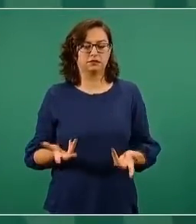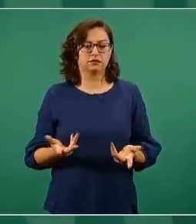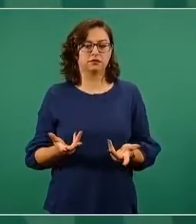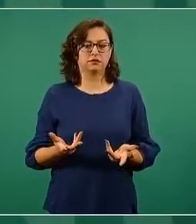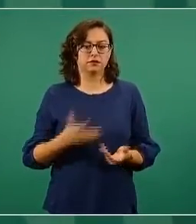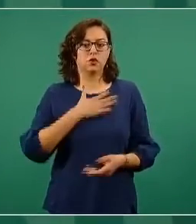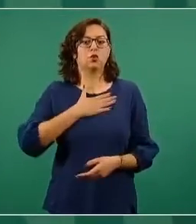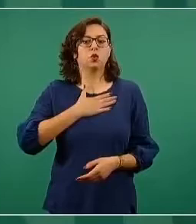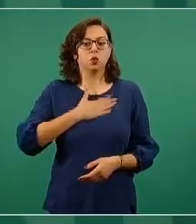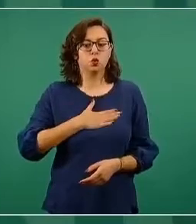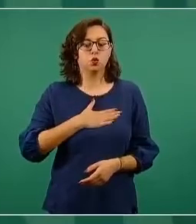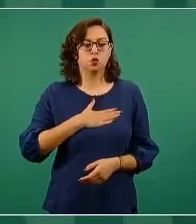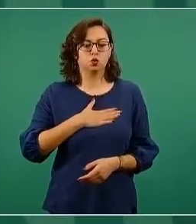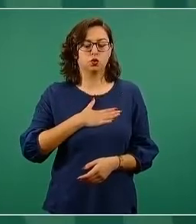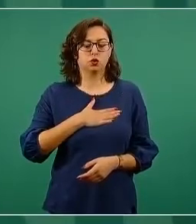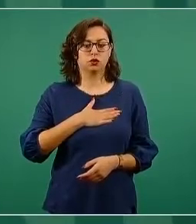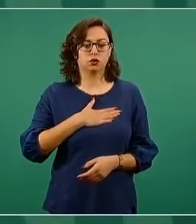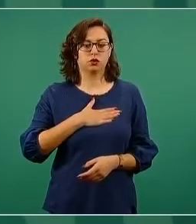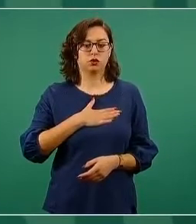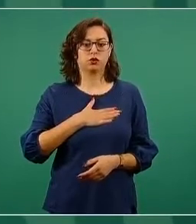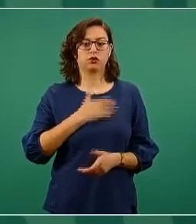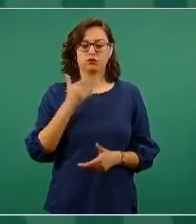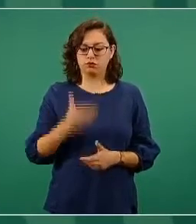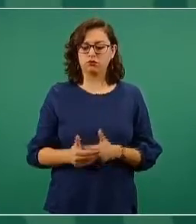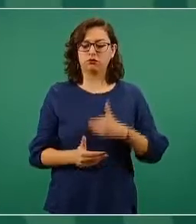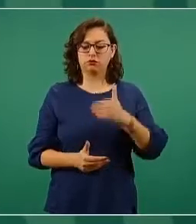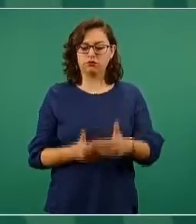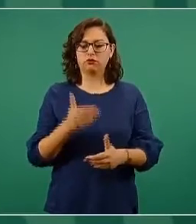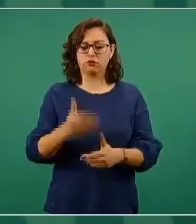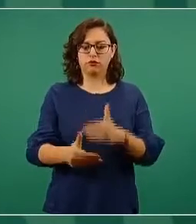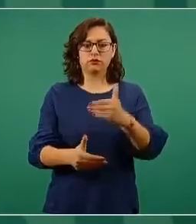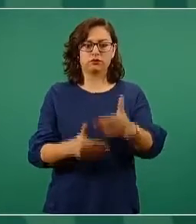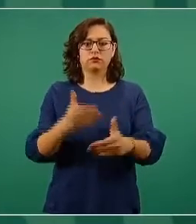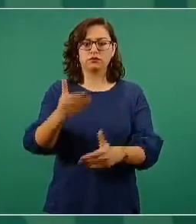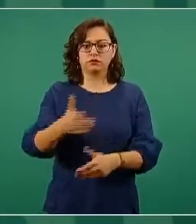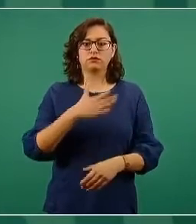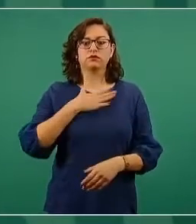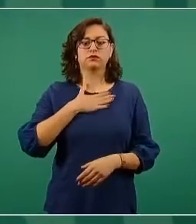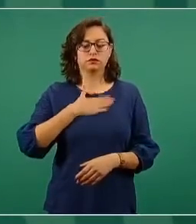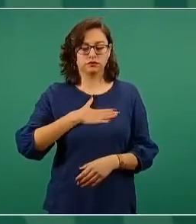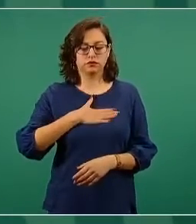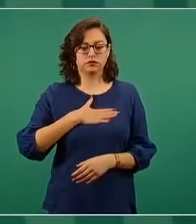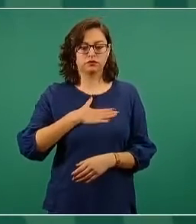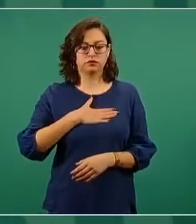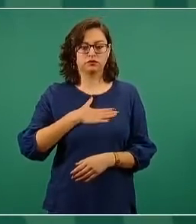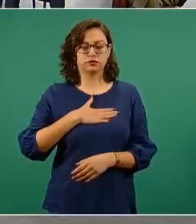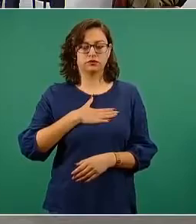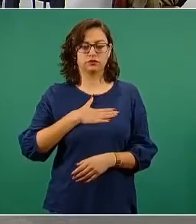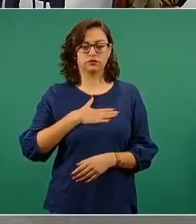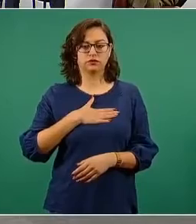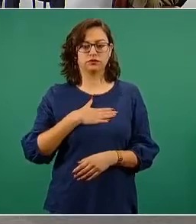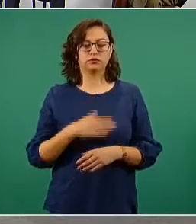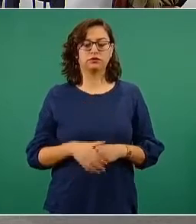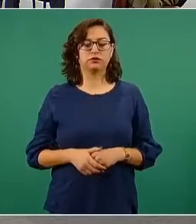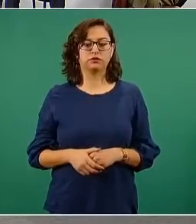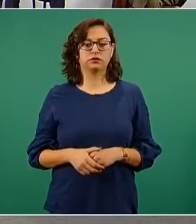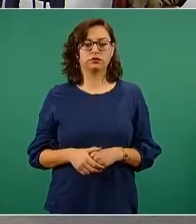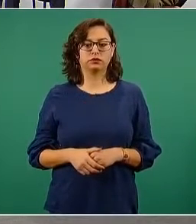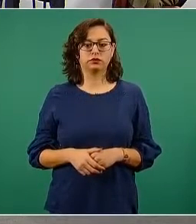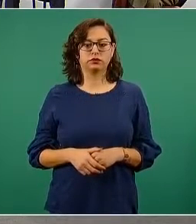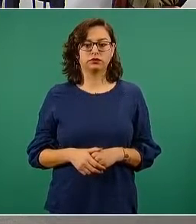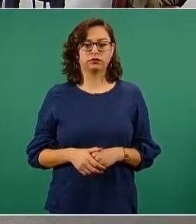crecimiento con justicia, progreso con justicia, que